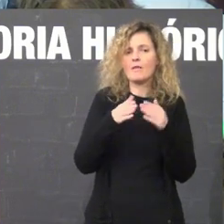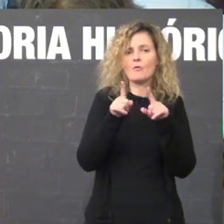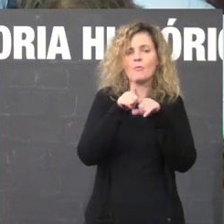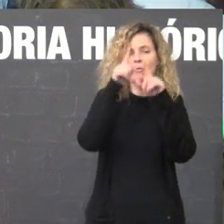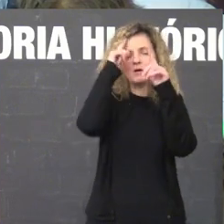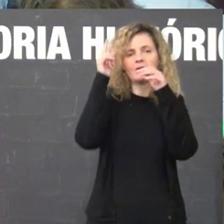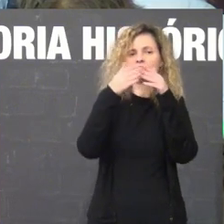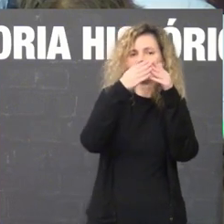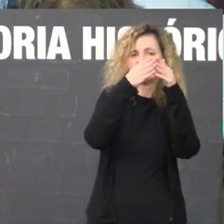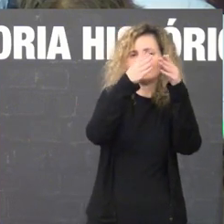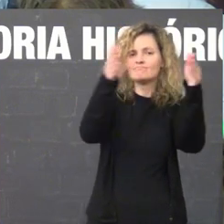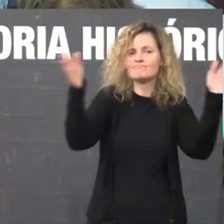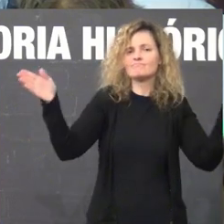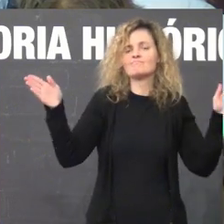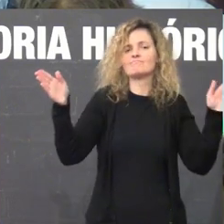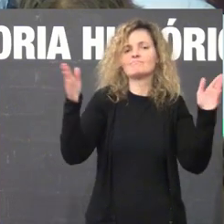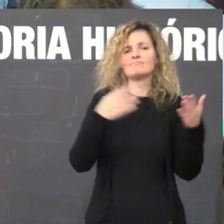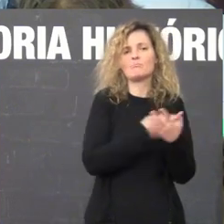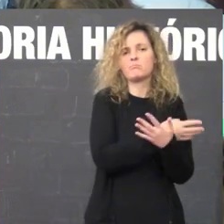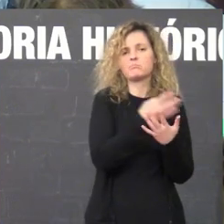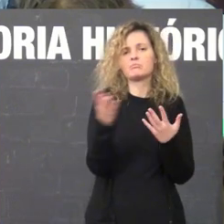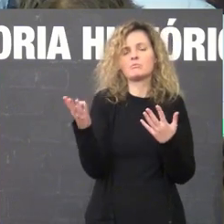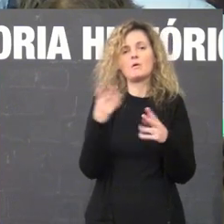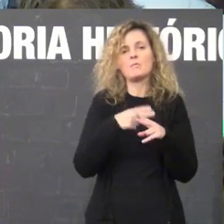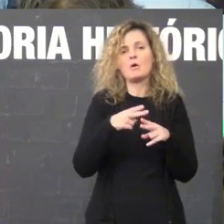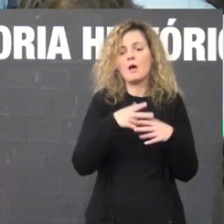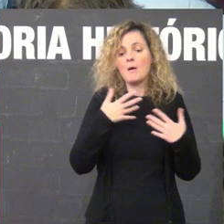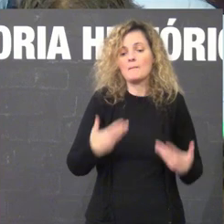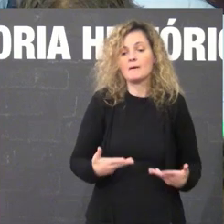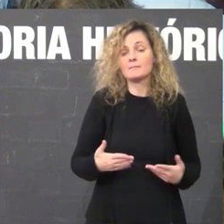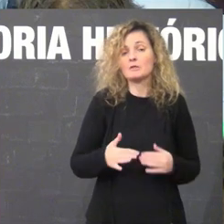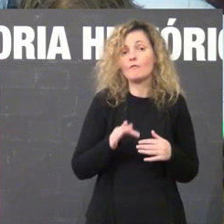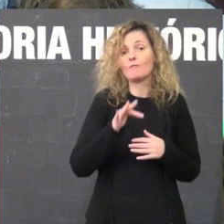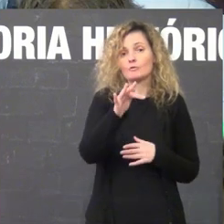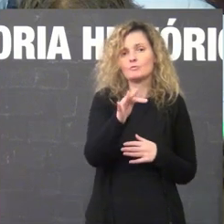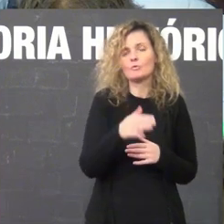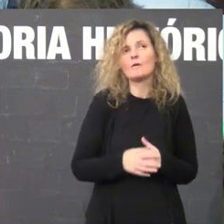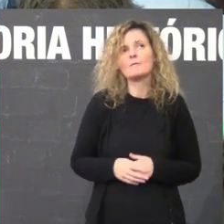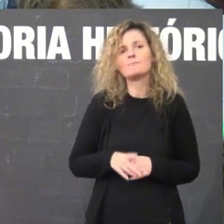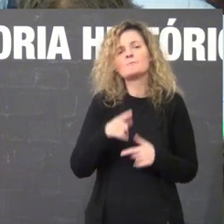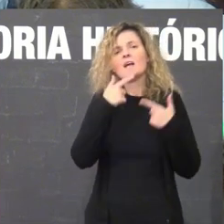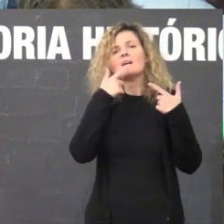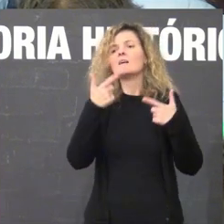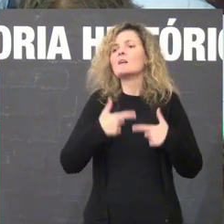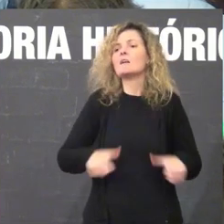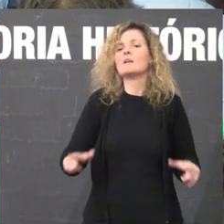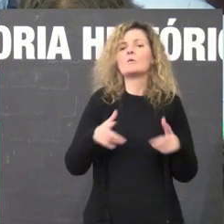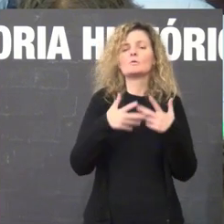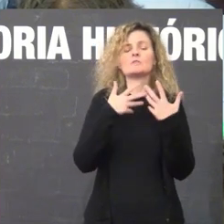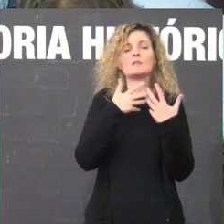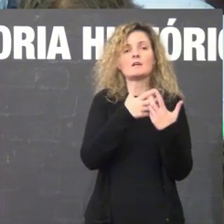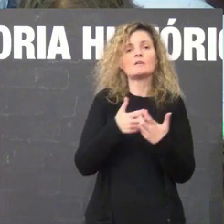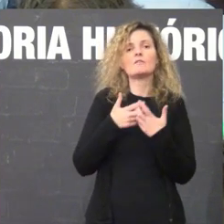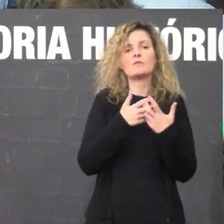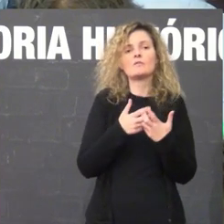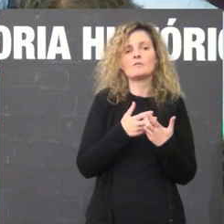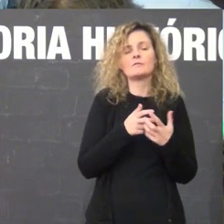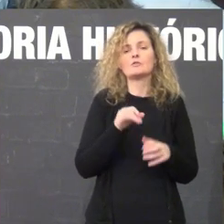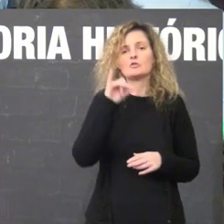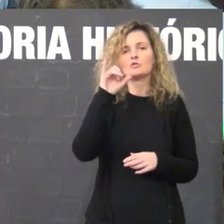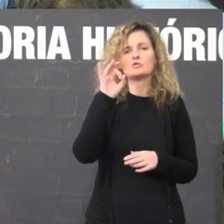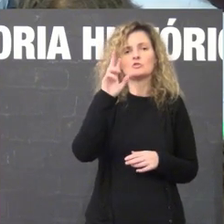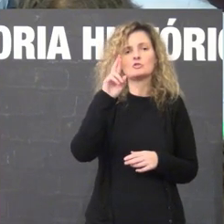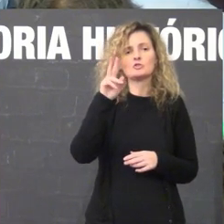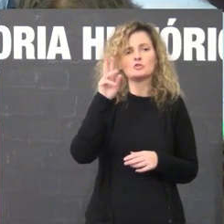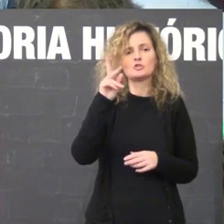un abanico enorme de posibilidades políticas para el presente y para el futuro hay un lingüista estadounidense que se llama George Lake off